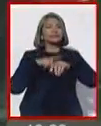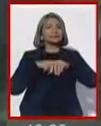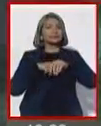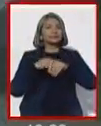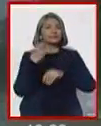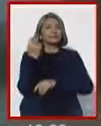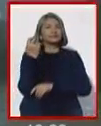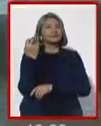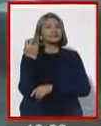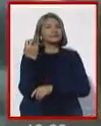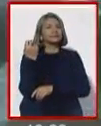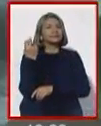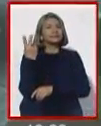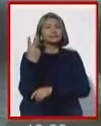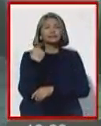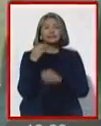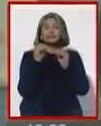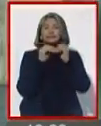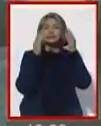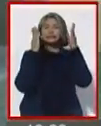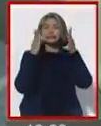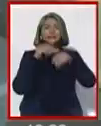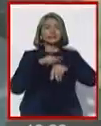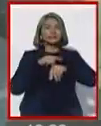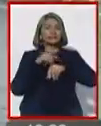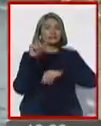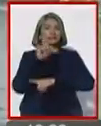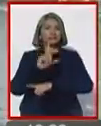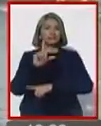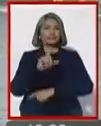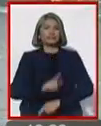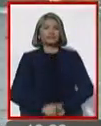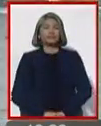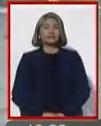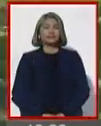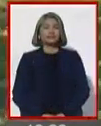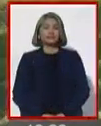ya van atendidos 2 casos que han sido reportados en esta jornada del lunes.